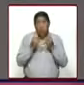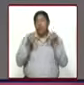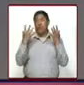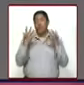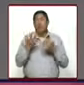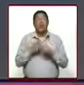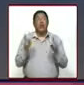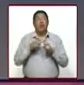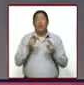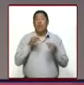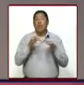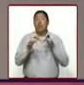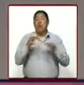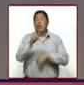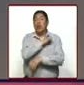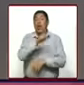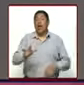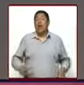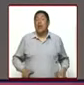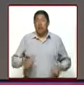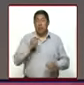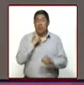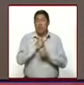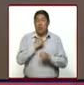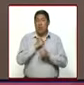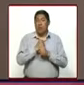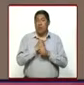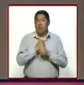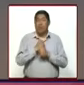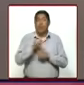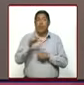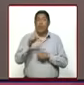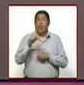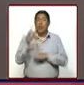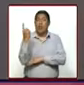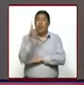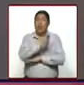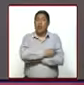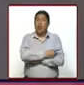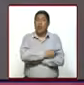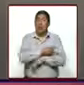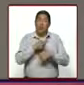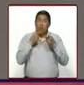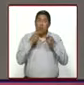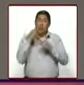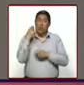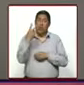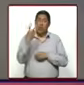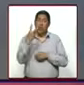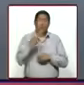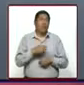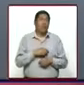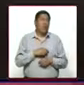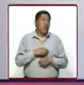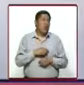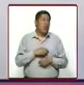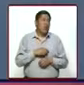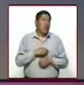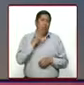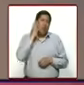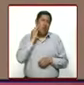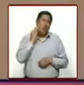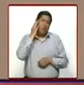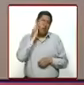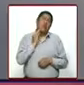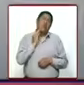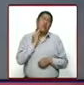fuego. Según ha explicado el alcalde, se hizo un trabajo aproximadamente de 20 días con la tutela de dos bomberos españoles expertos en